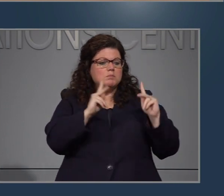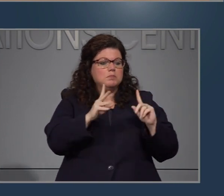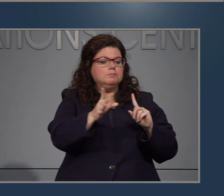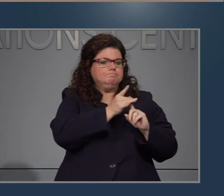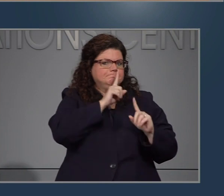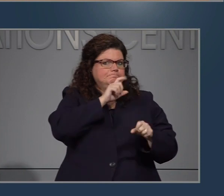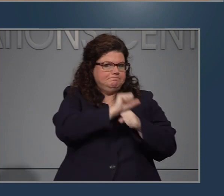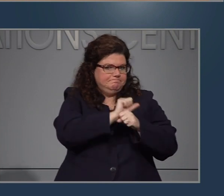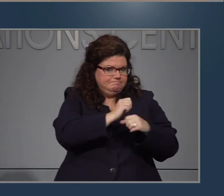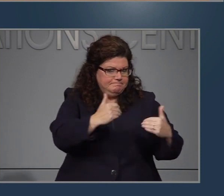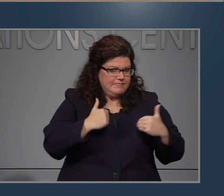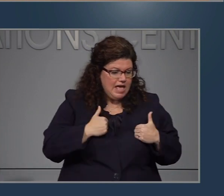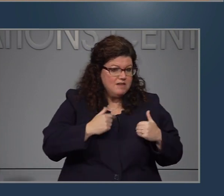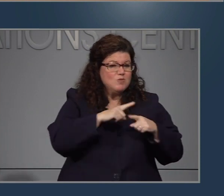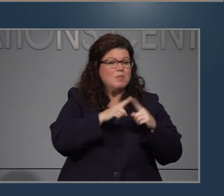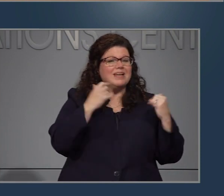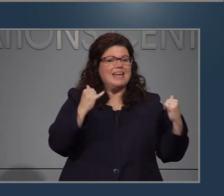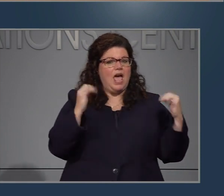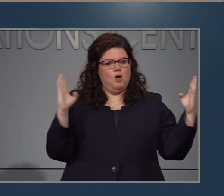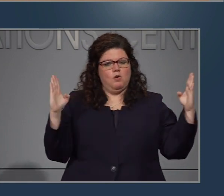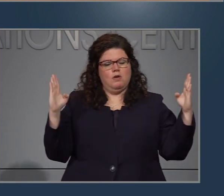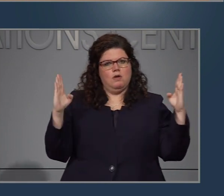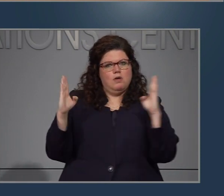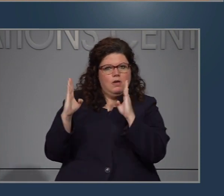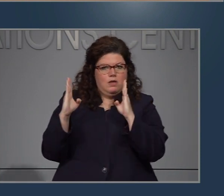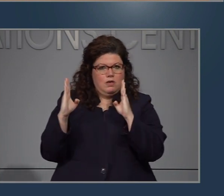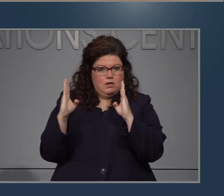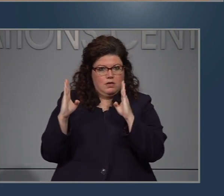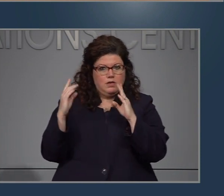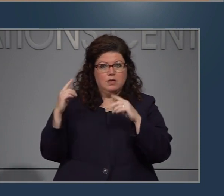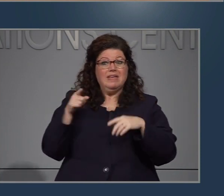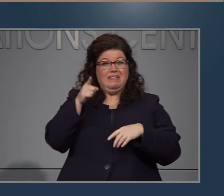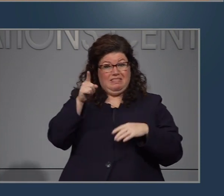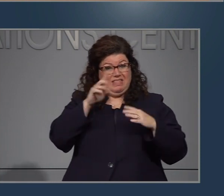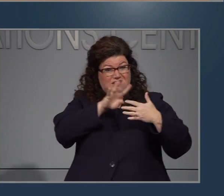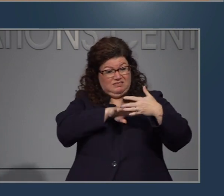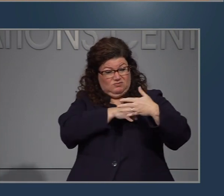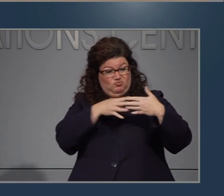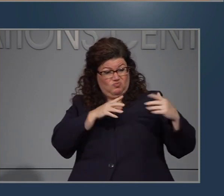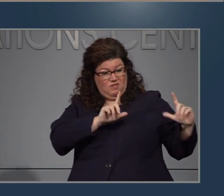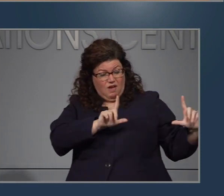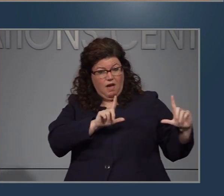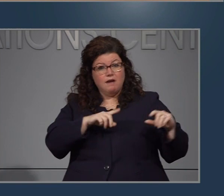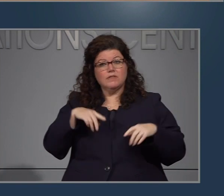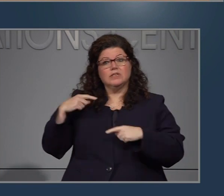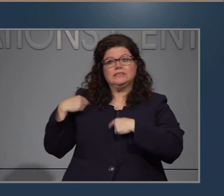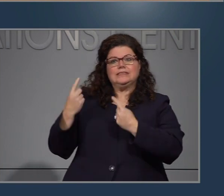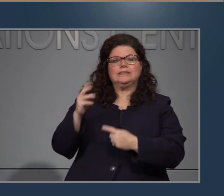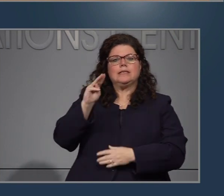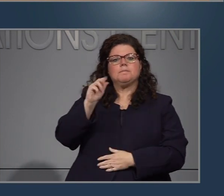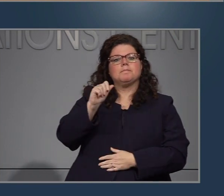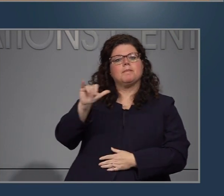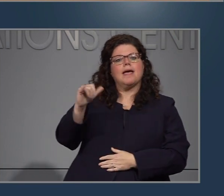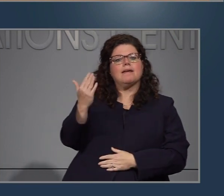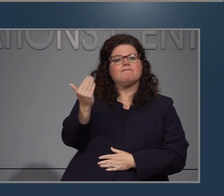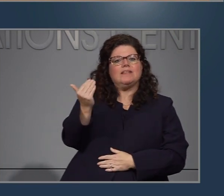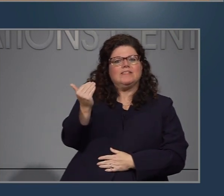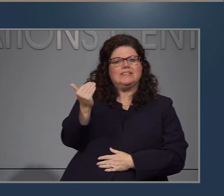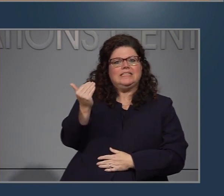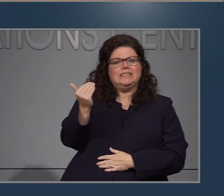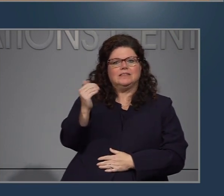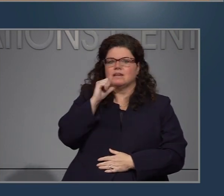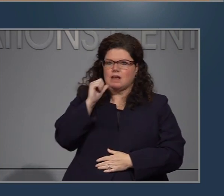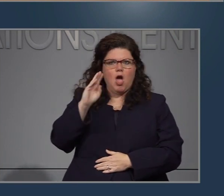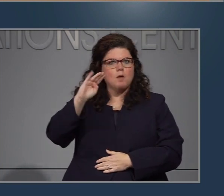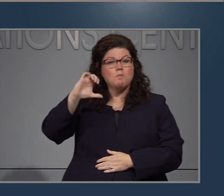de los casos confirmados por el laboratorio que ya vimos, pero ahora entraremos más en detalle. Aquí nos está mostrando esta